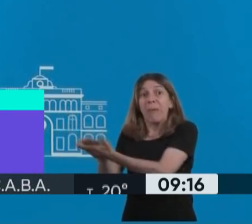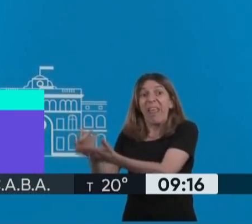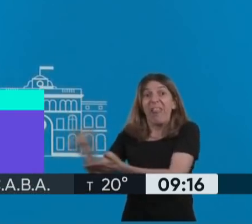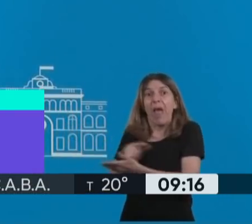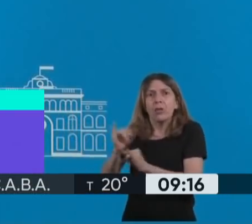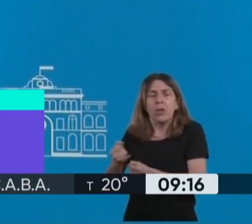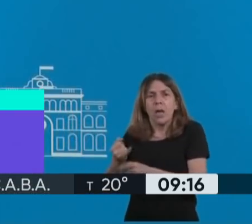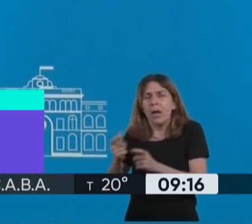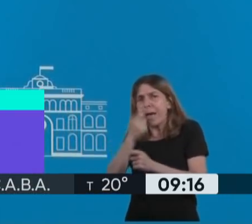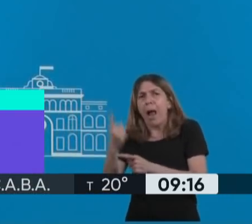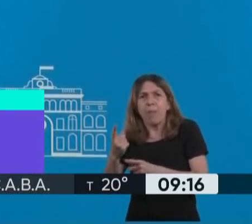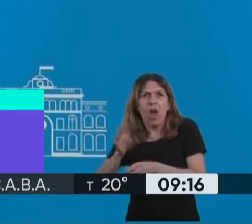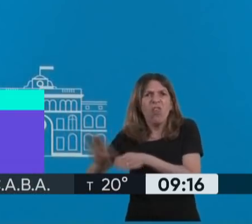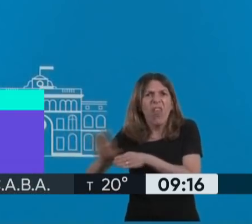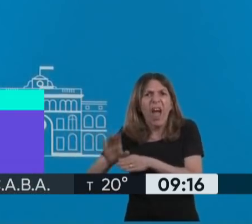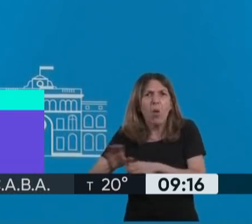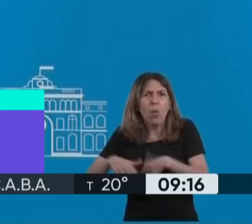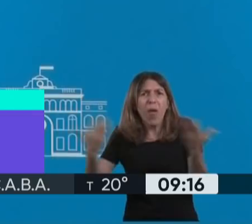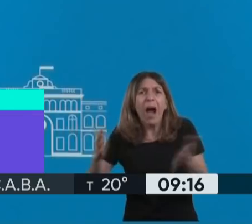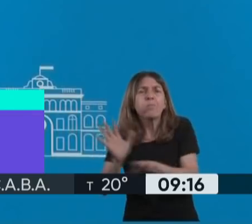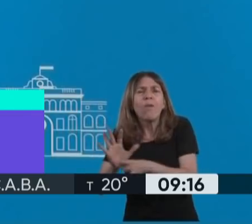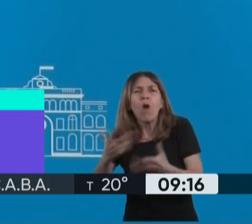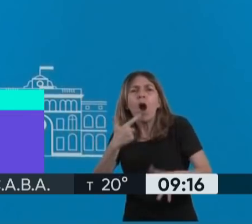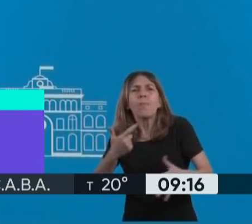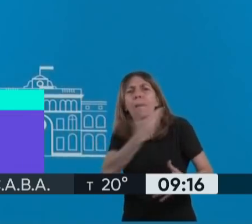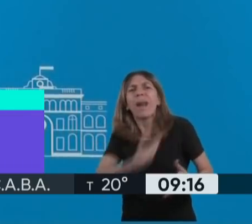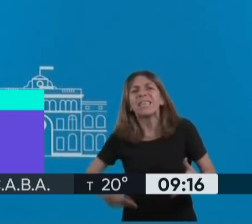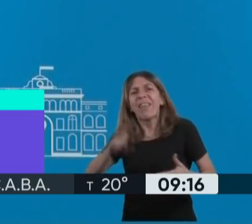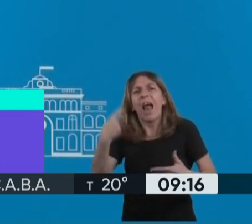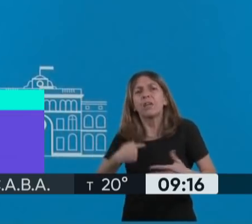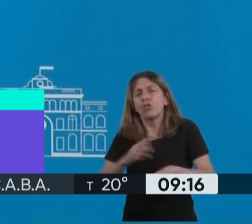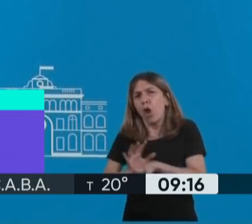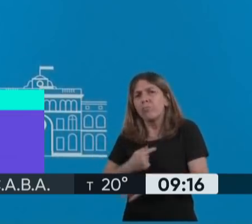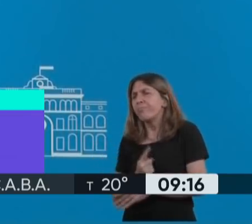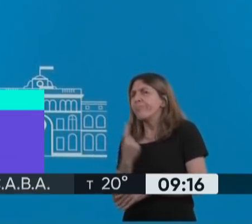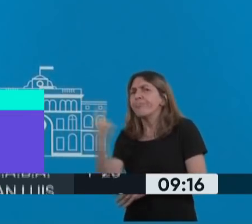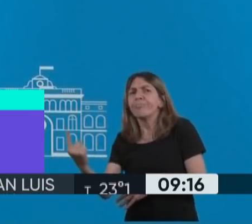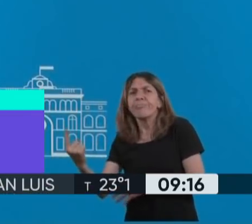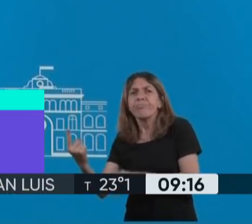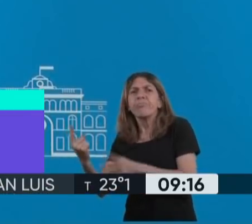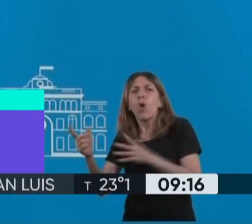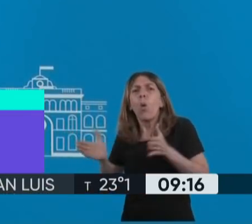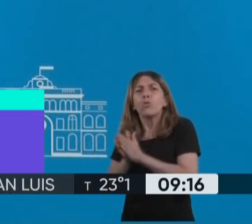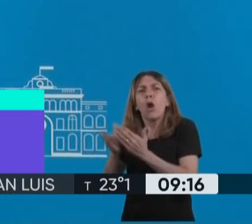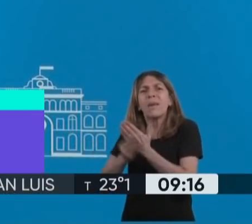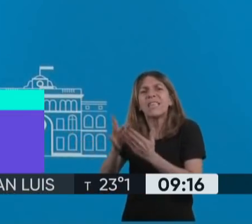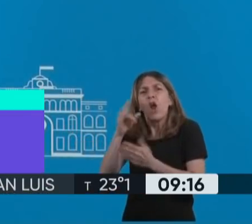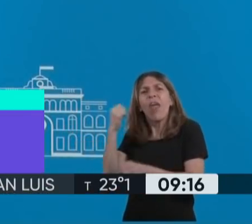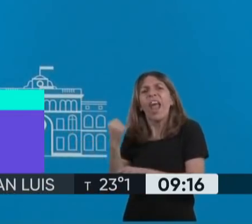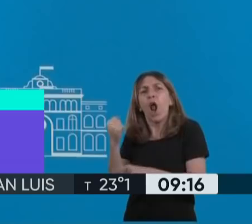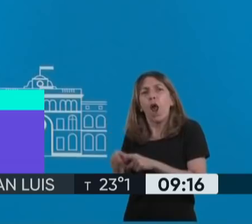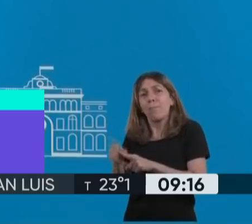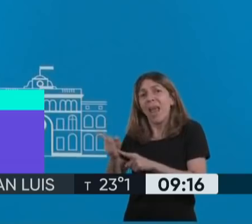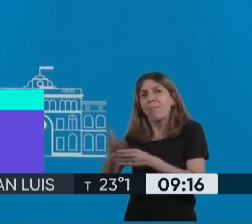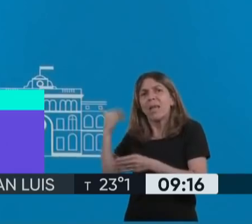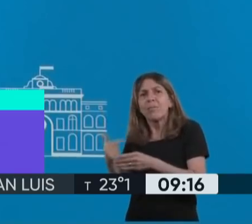supieron tenerlo en su momento. Es una deuda que contrajo casi personalmente el presidente de la Nación, con quienes eran sus ministros de Economía en ese